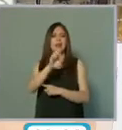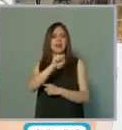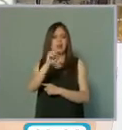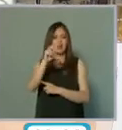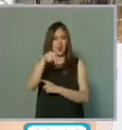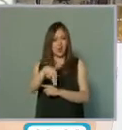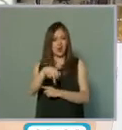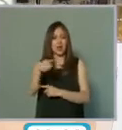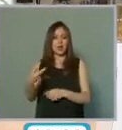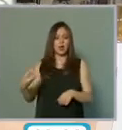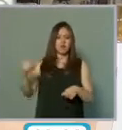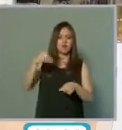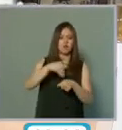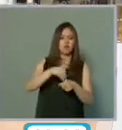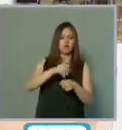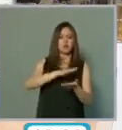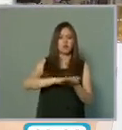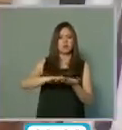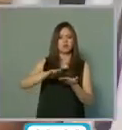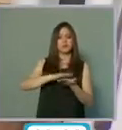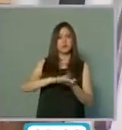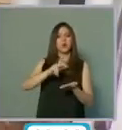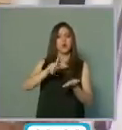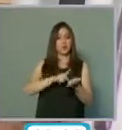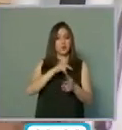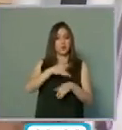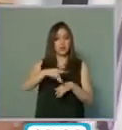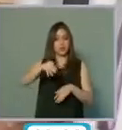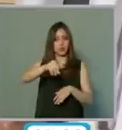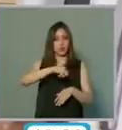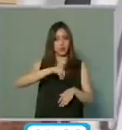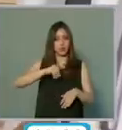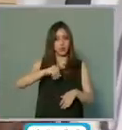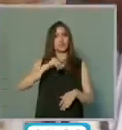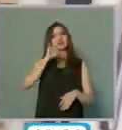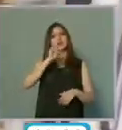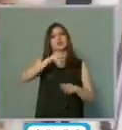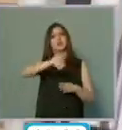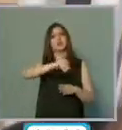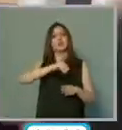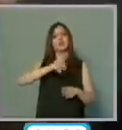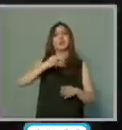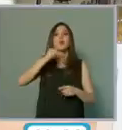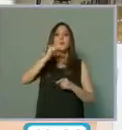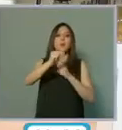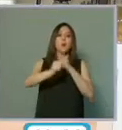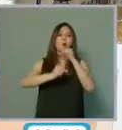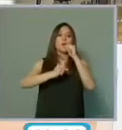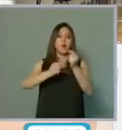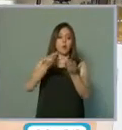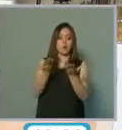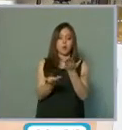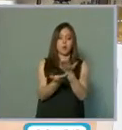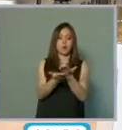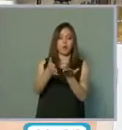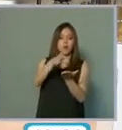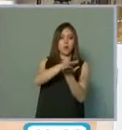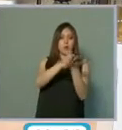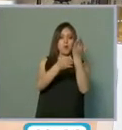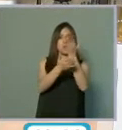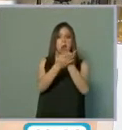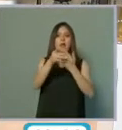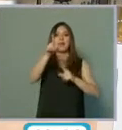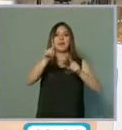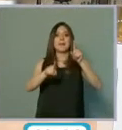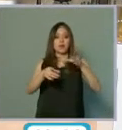requesón, ¿ok? ¿Le volvemos a poner otro parmesano poquito, o por favor? ricota? Sí, no, otro poquito, papi, ¿ok? Eso. Vamos a ir armando las capas dependiendo del tamaño que sea su